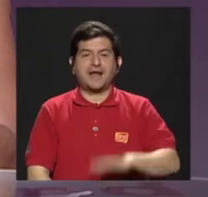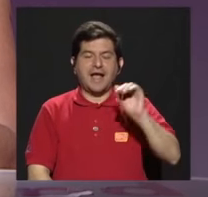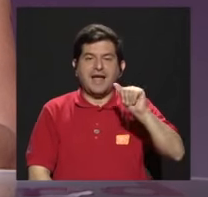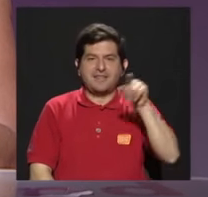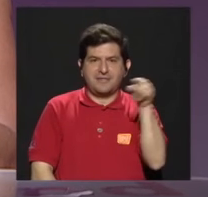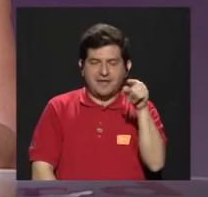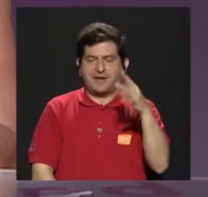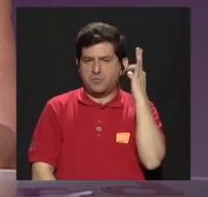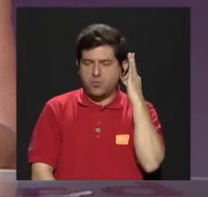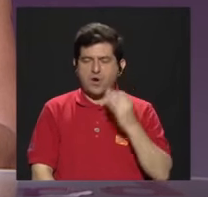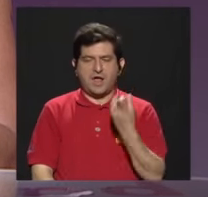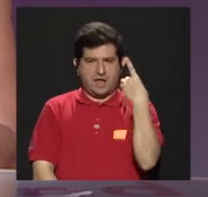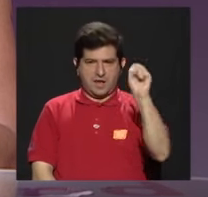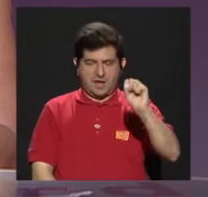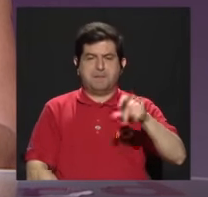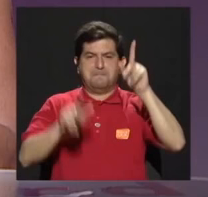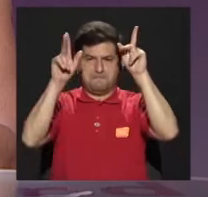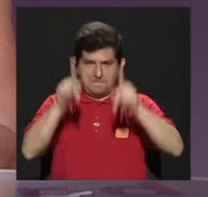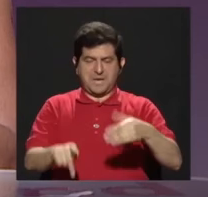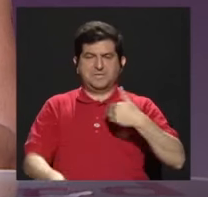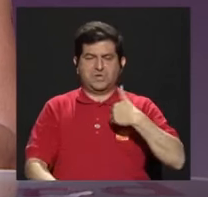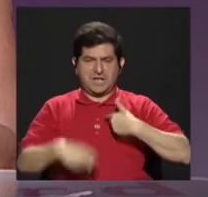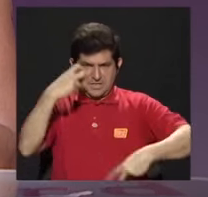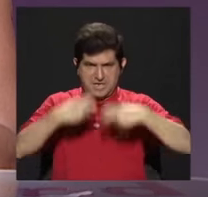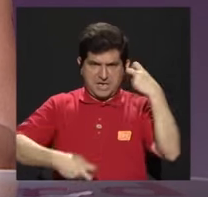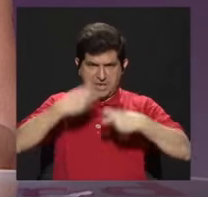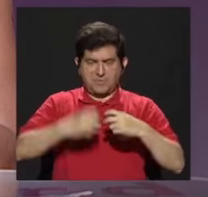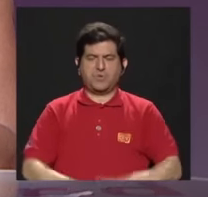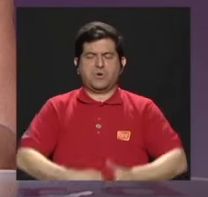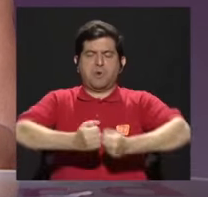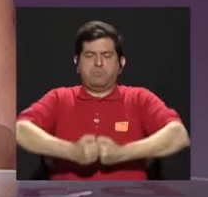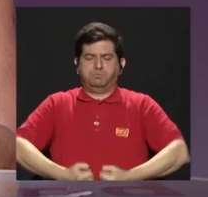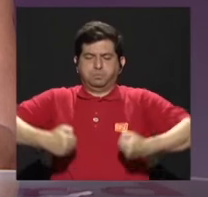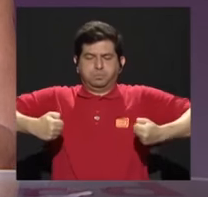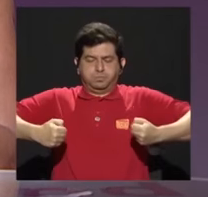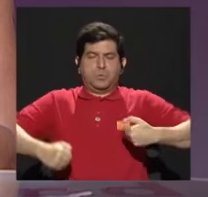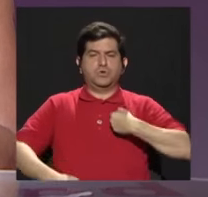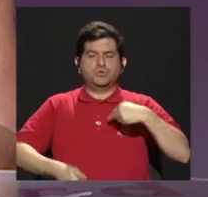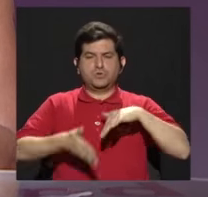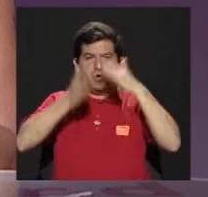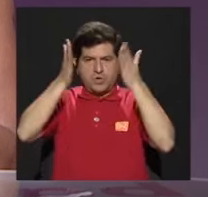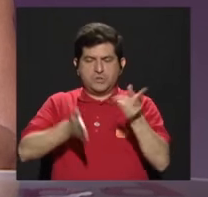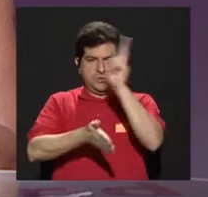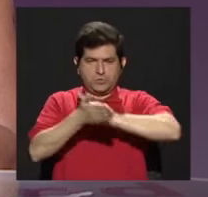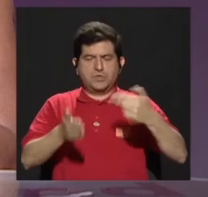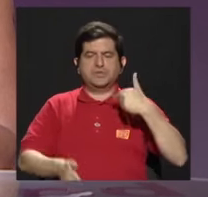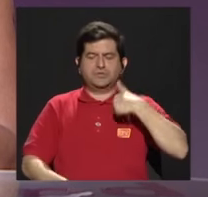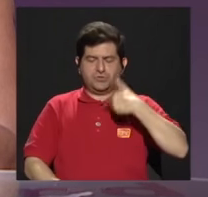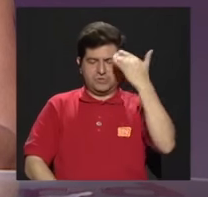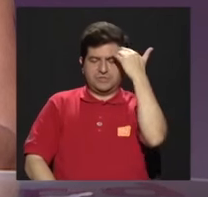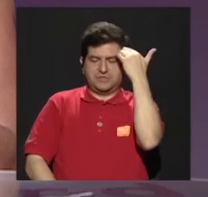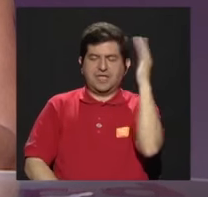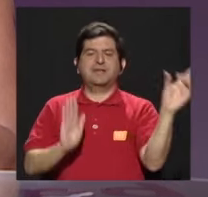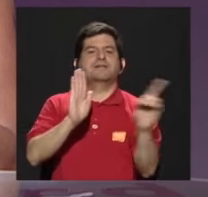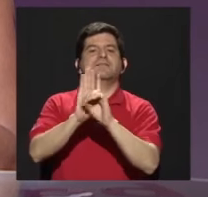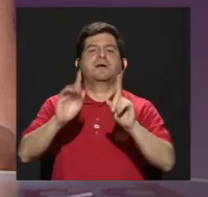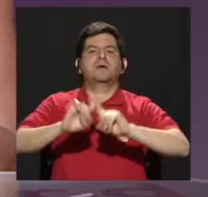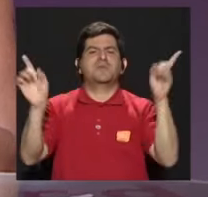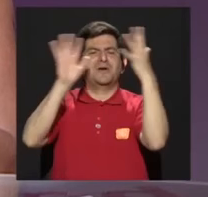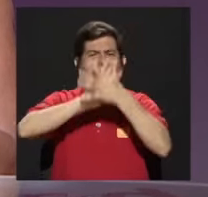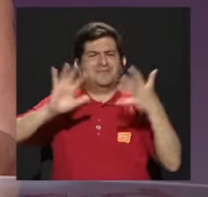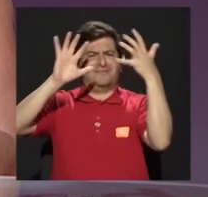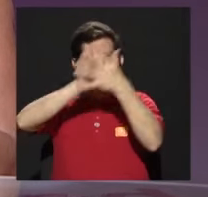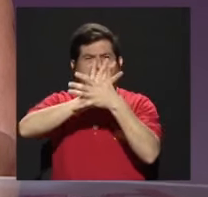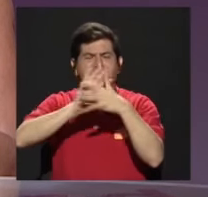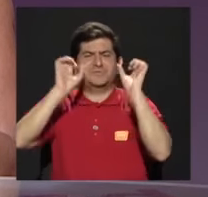Zúñiga de Desamparados, ella es una persona que tiene problemas de sobrepeso, soy universitaria y conozco mis derechos, pero se confunde un